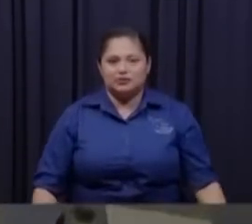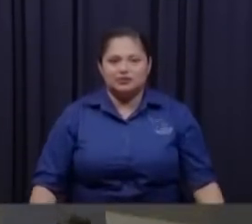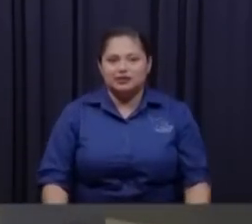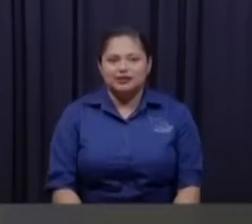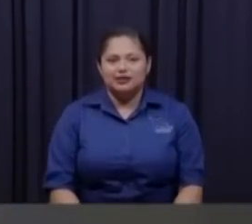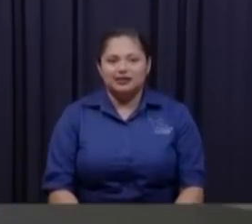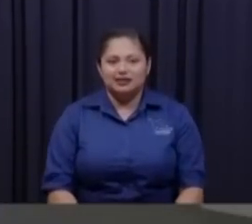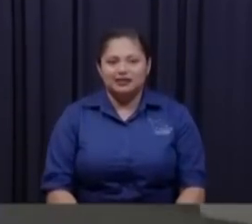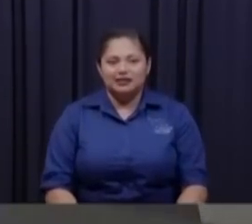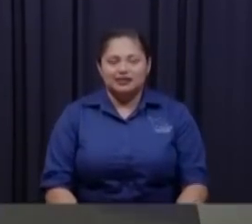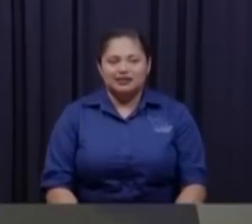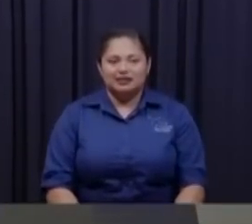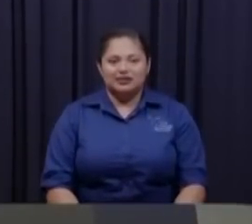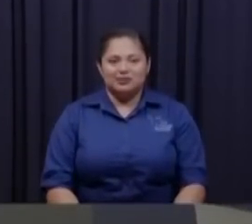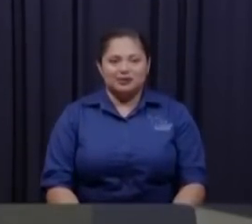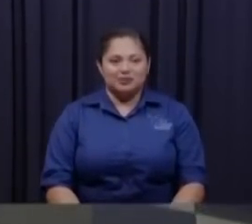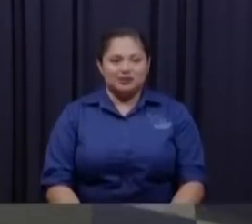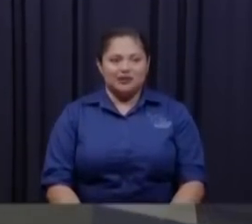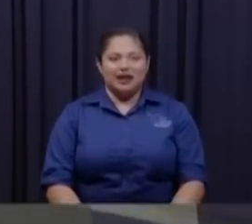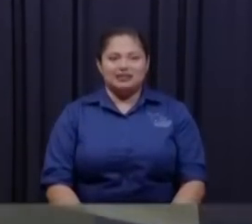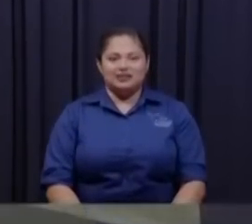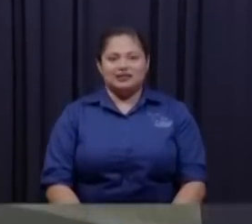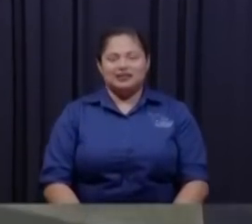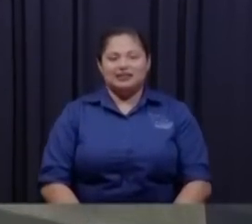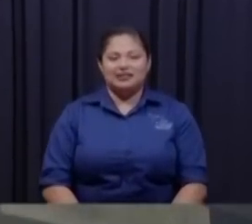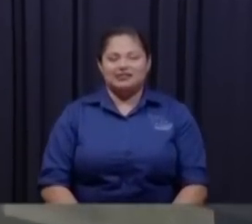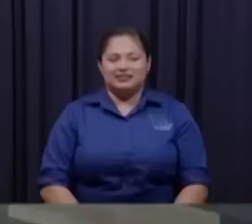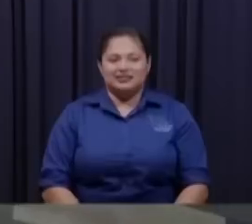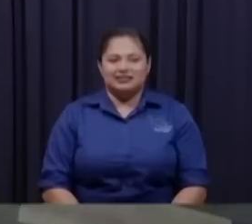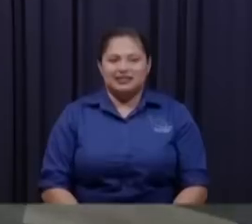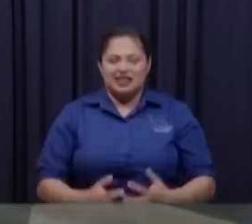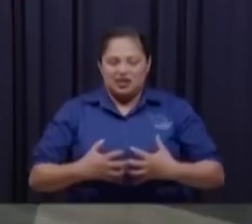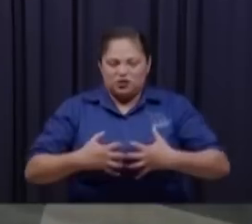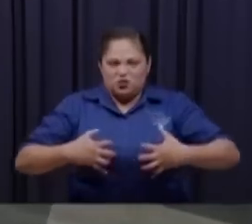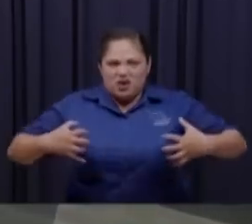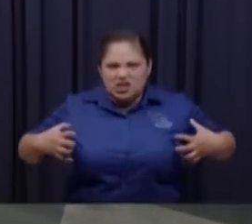espiritual. Contra la mujer. ¿O son casados?